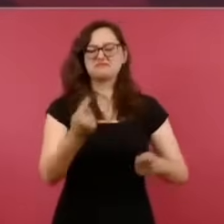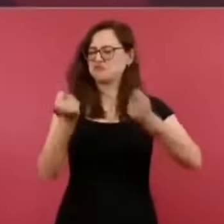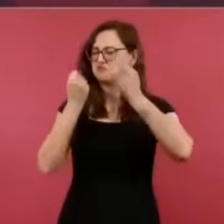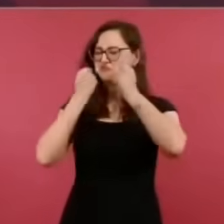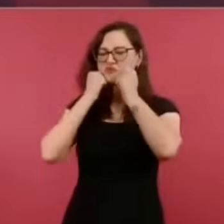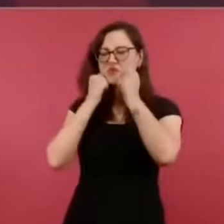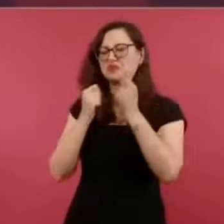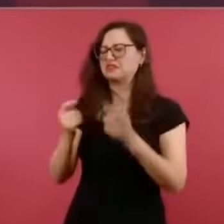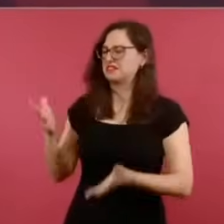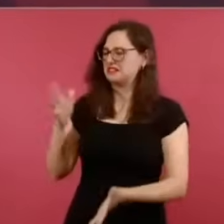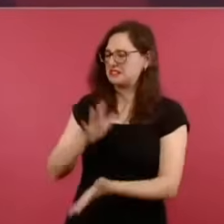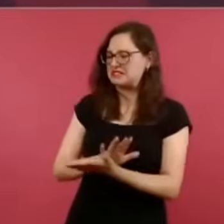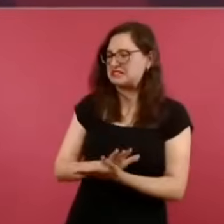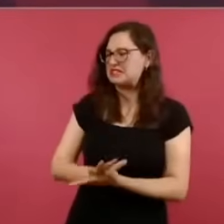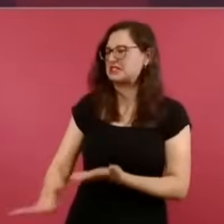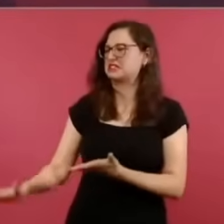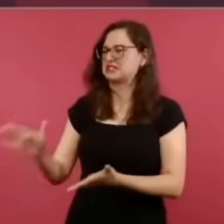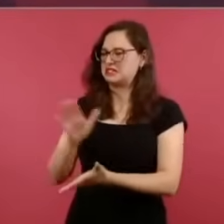hasta con